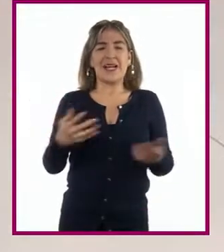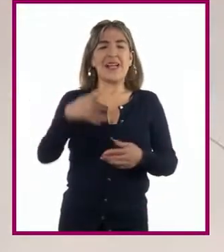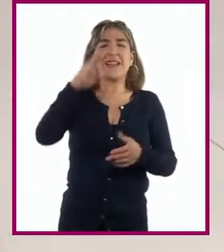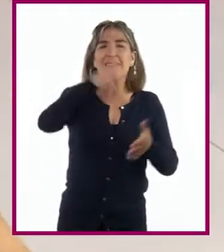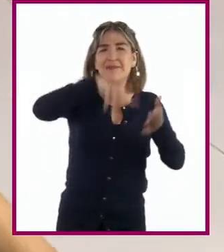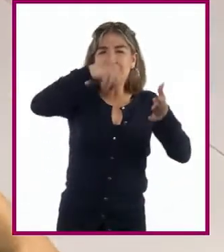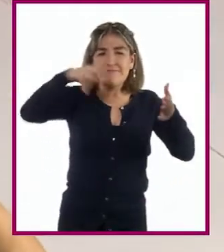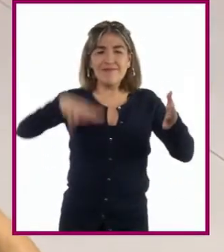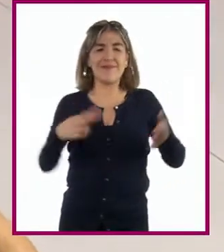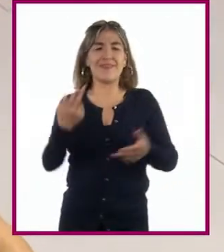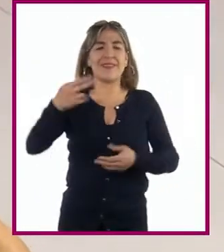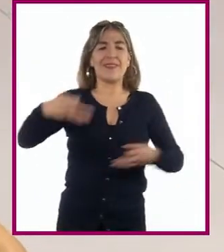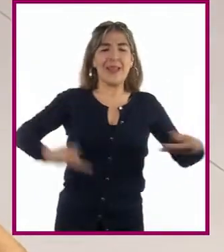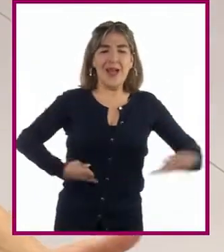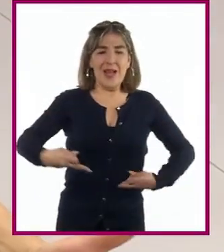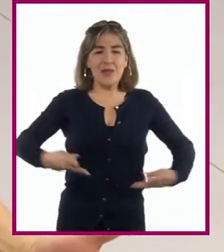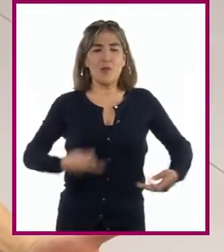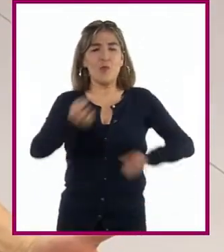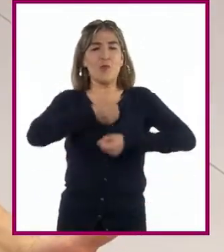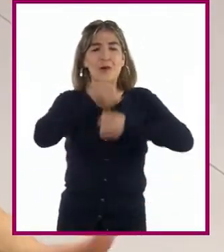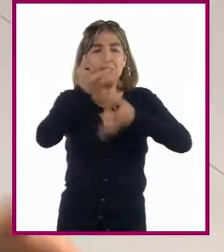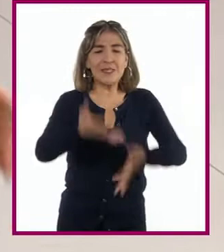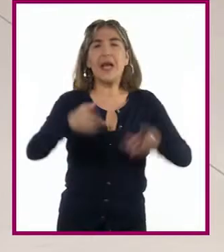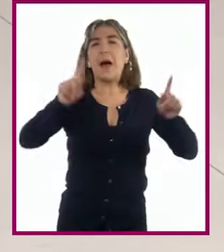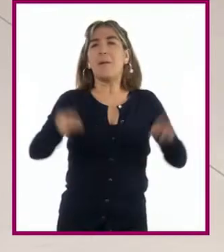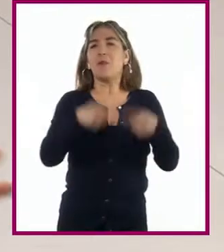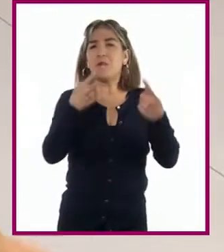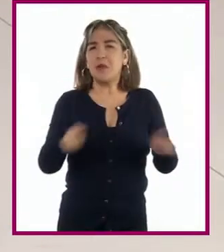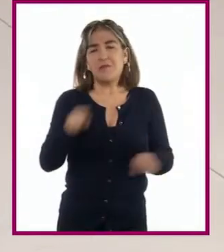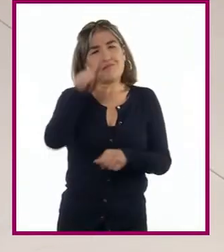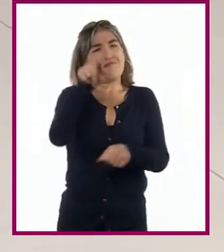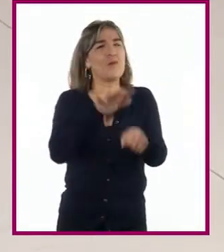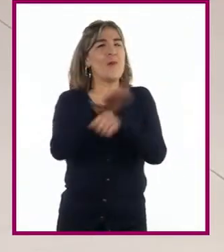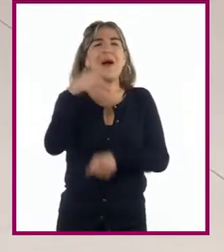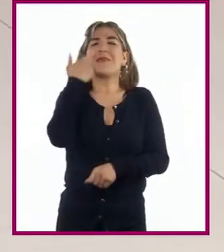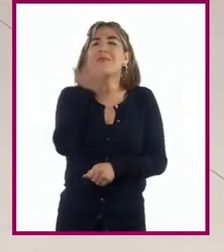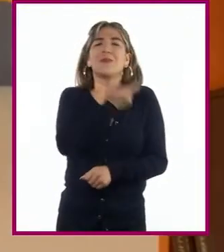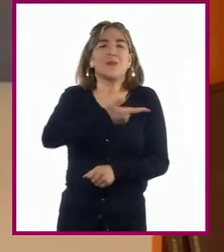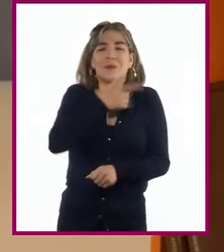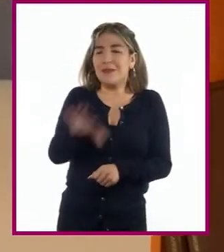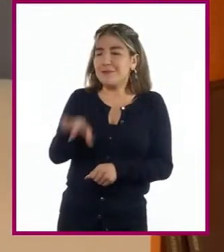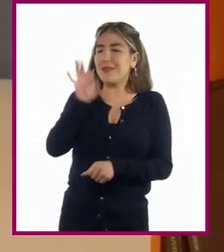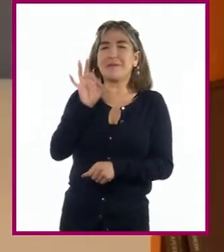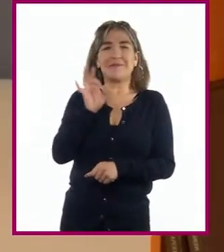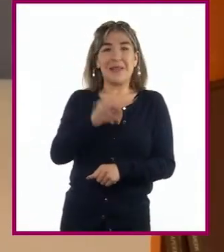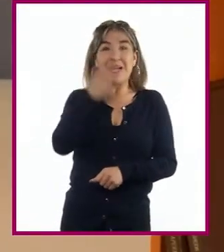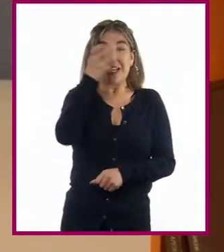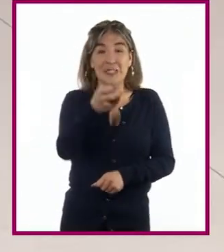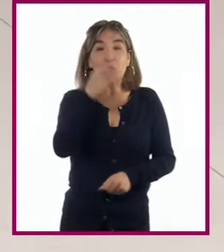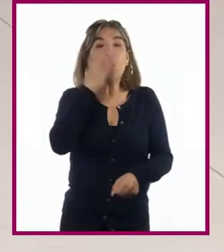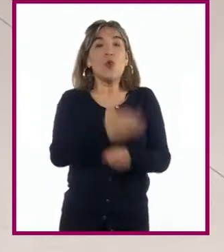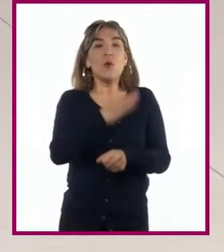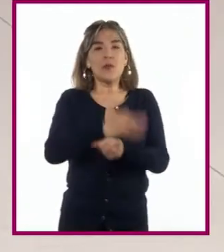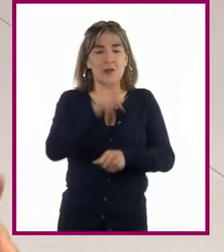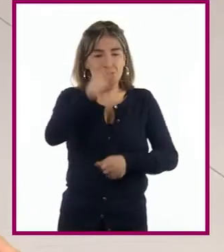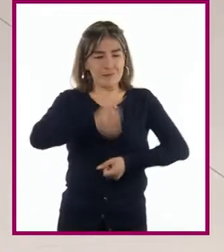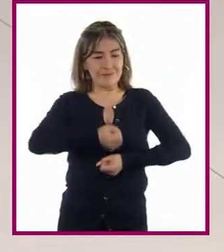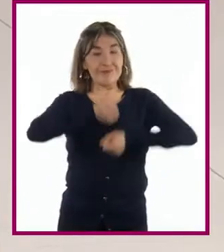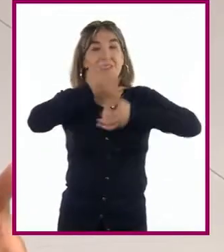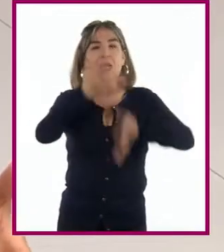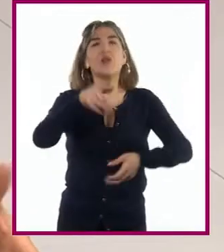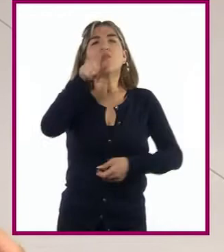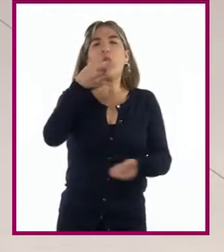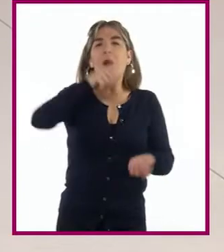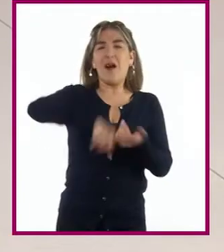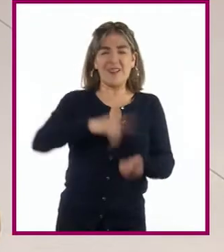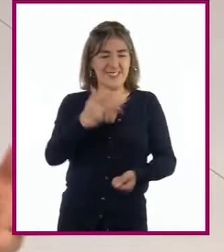pintura, la poesía o la música? Lo que les guste más. Lo importante es que su intención de expresar lo que recuerden